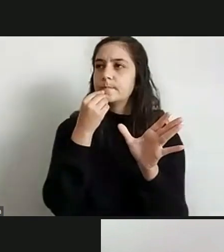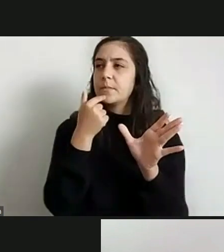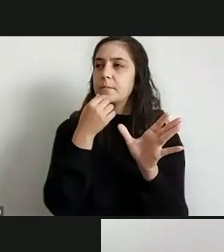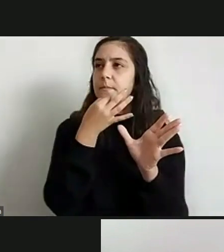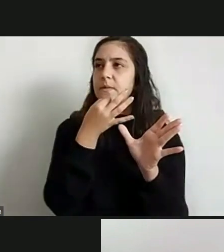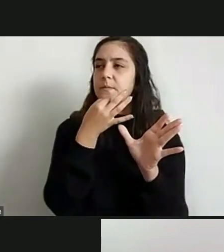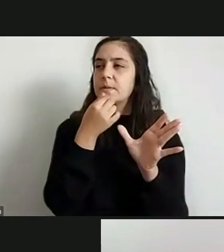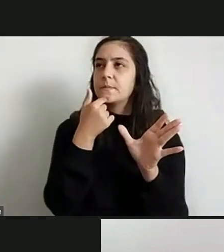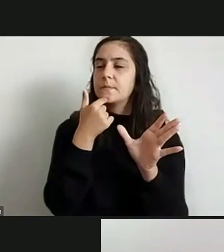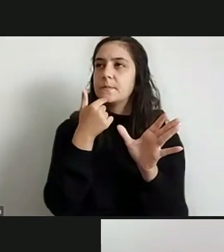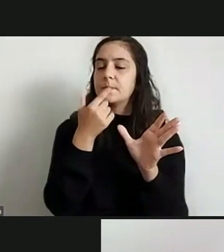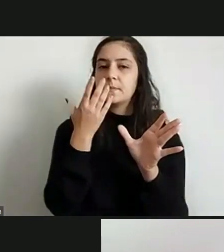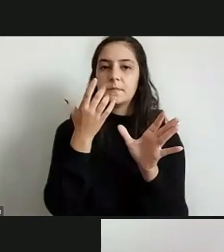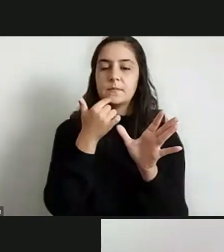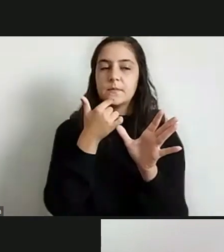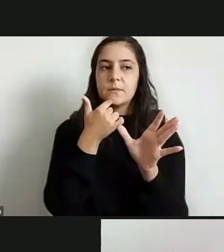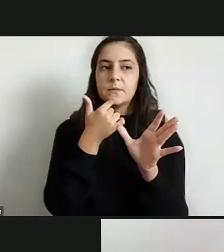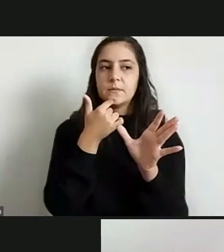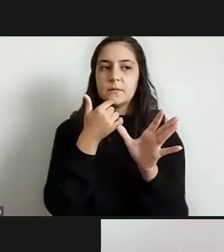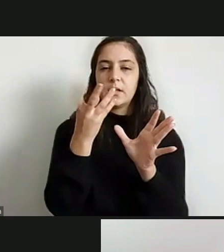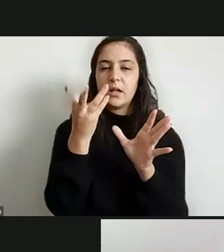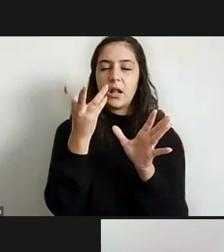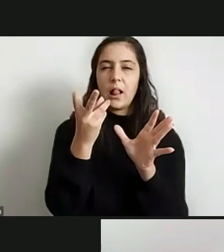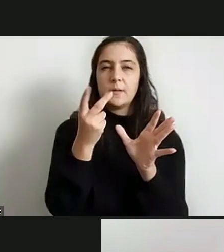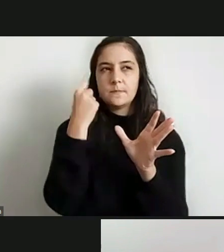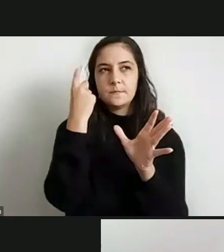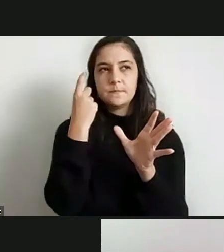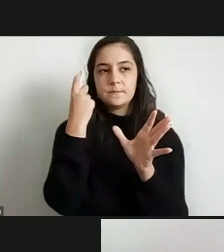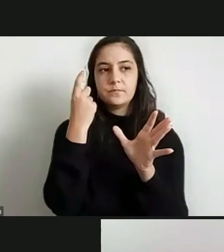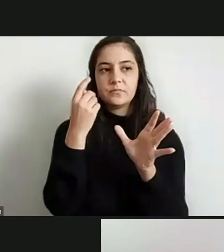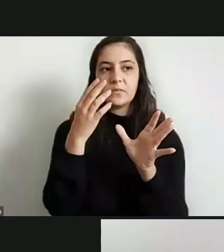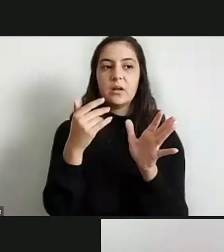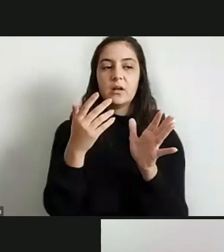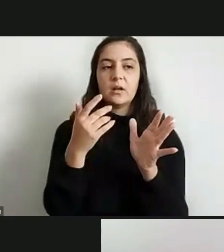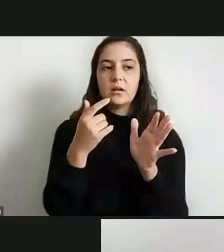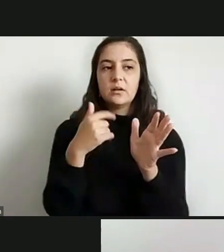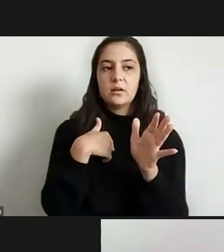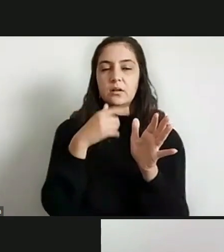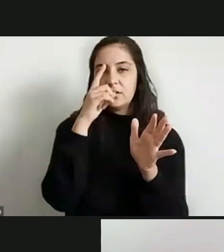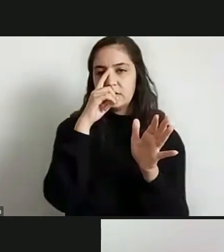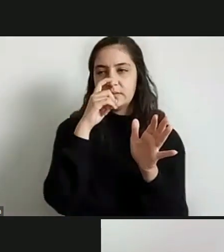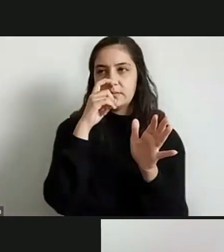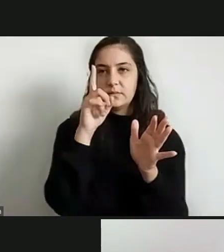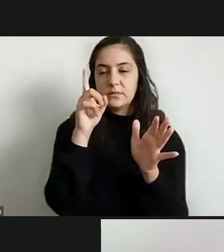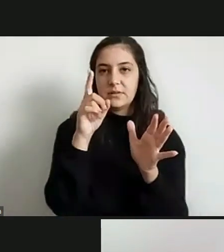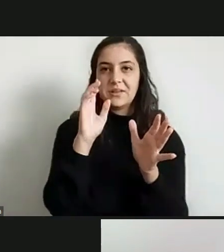edad, género, nivel educativo, ingreso. Ahora se me borró de mi cabeza,